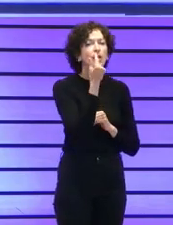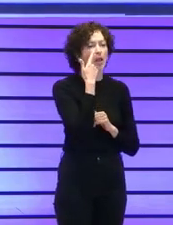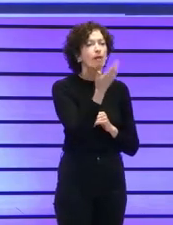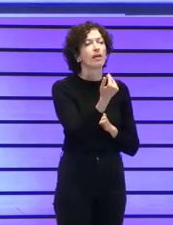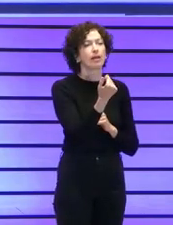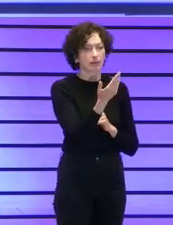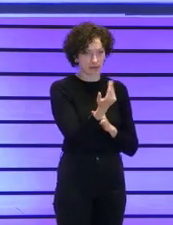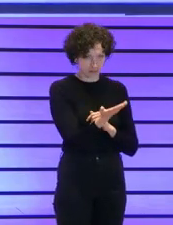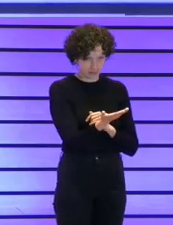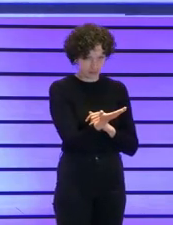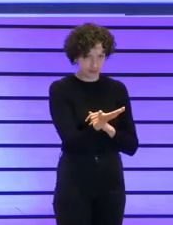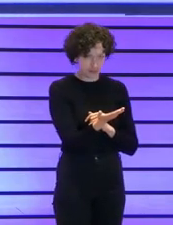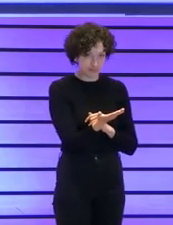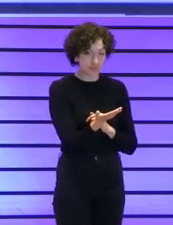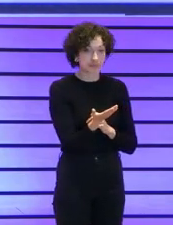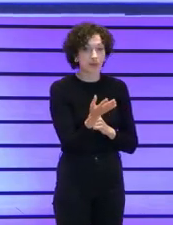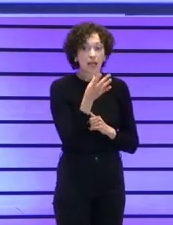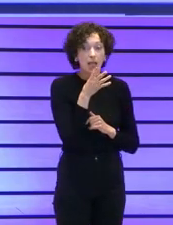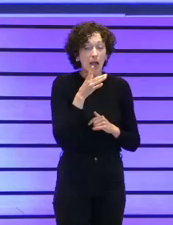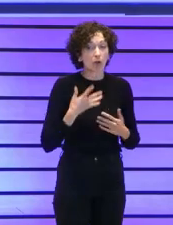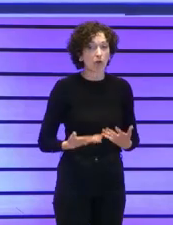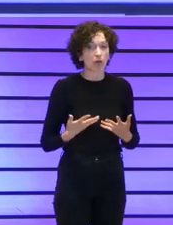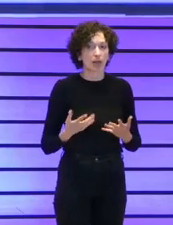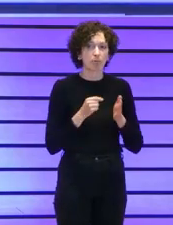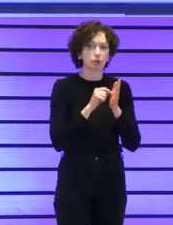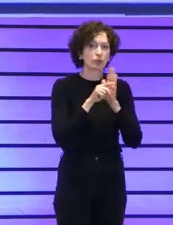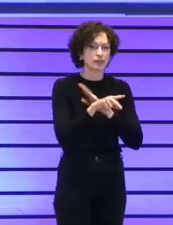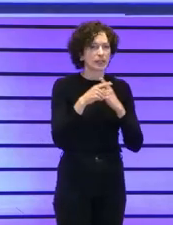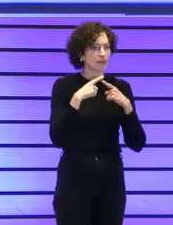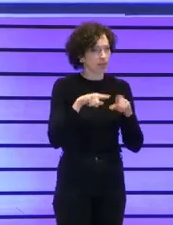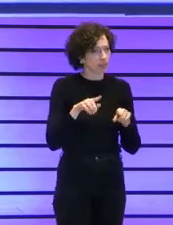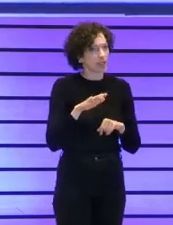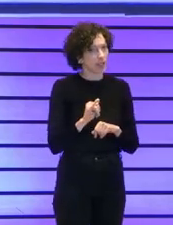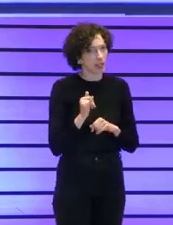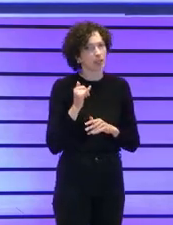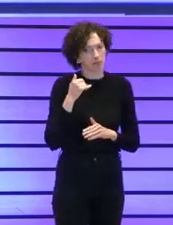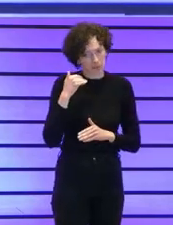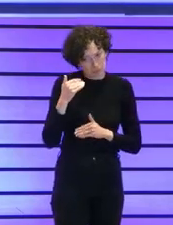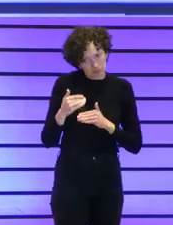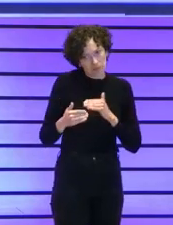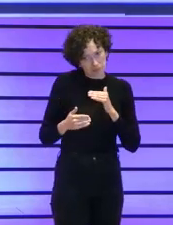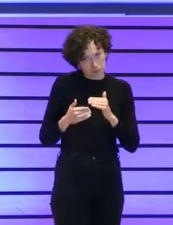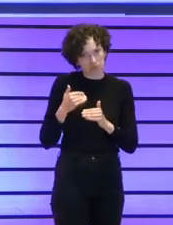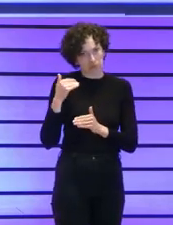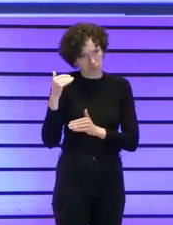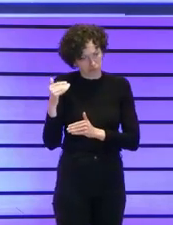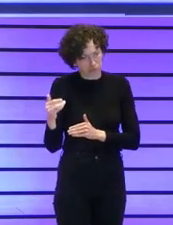pasta, ¿no? Yo creo que ahora hay otra mirada que se está construyendo, que se basa primero